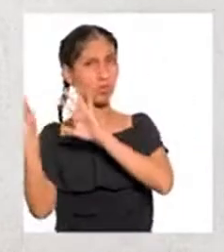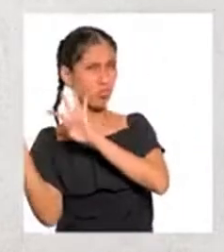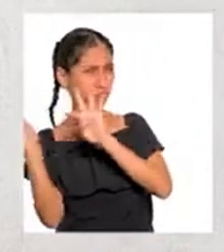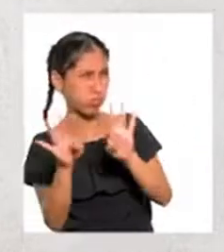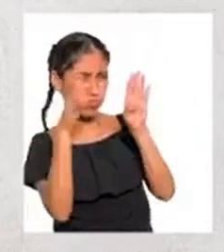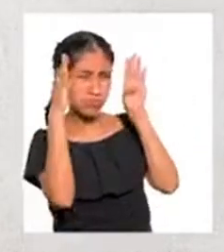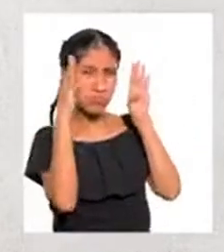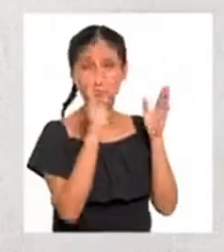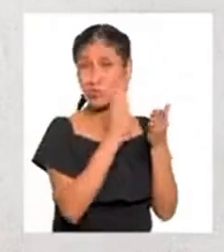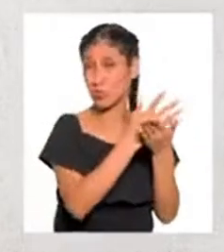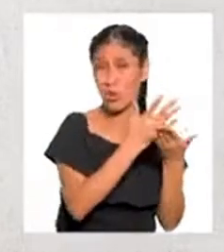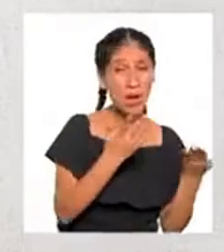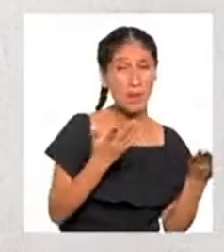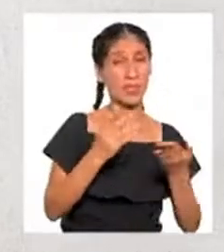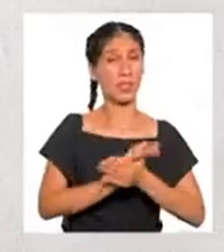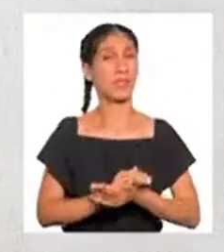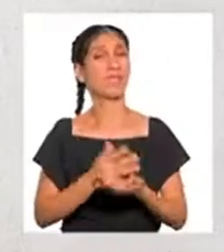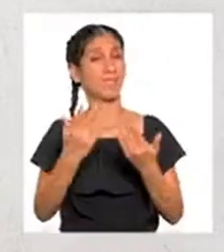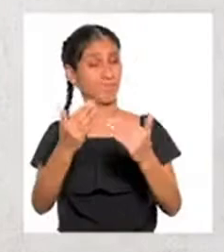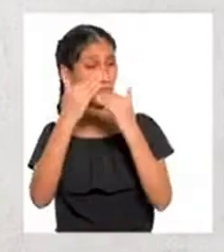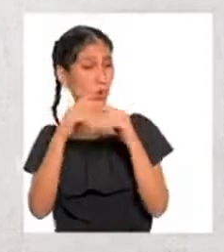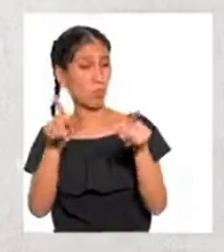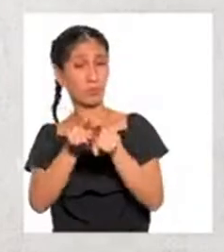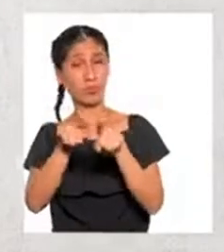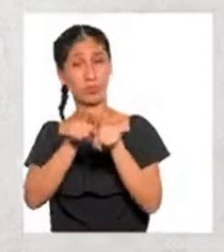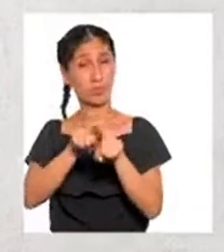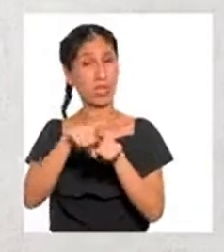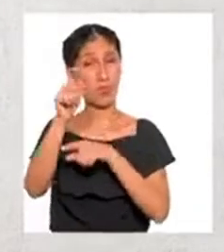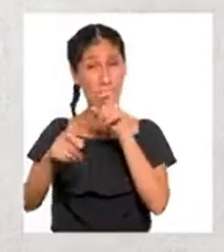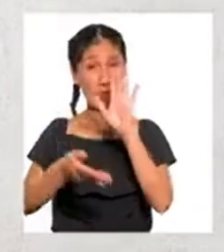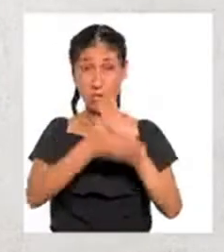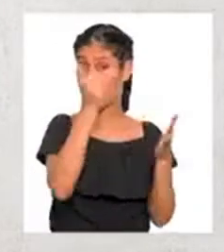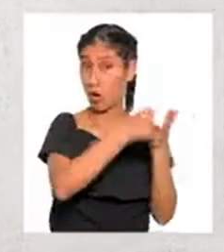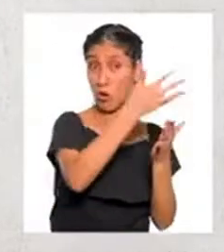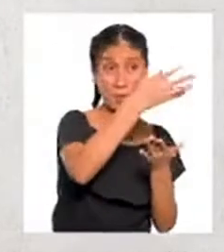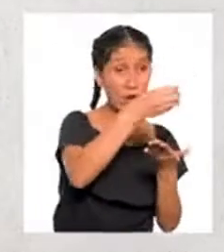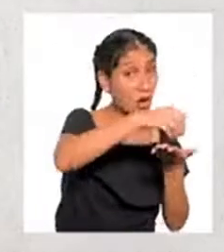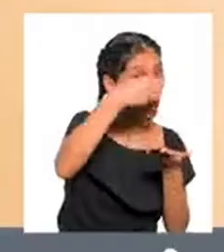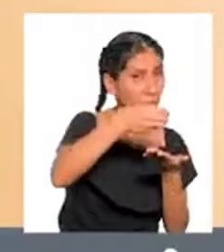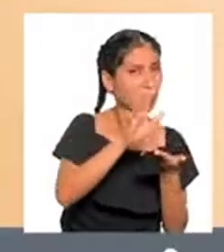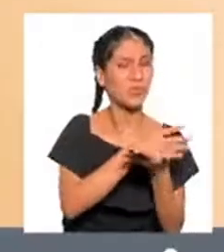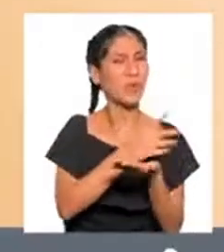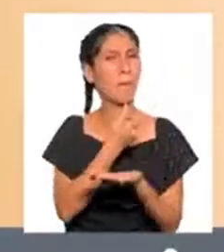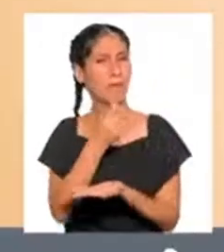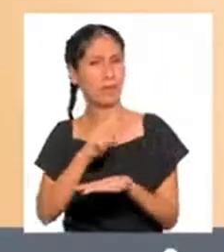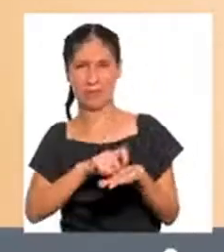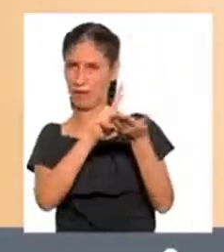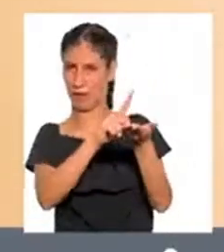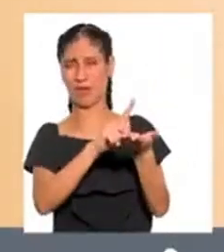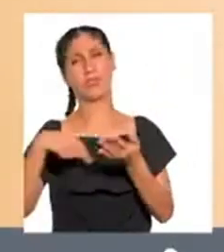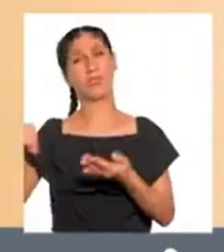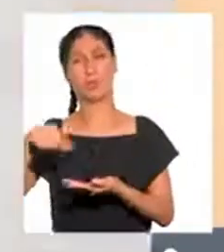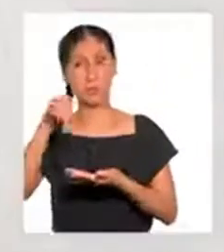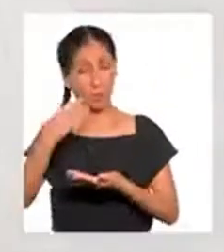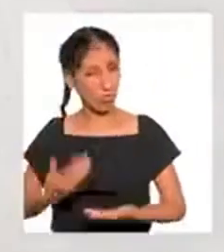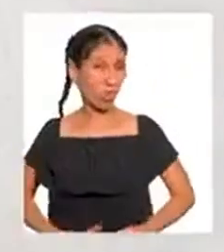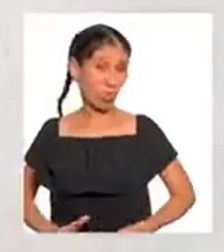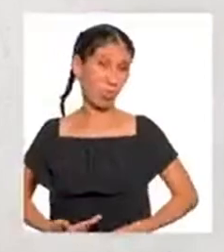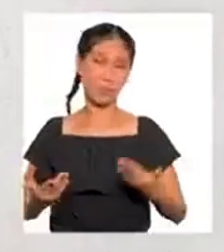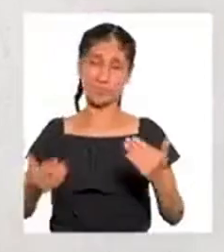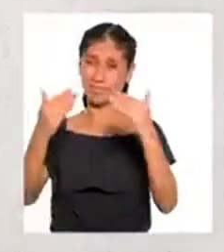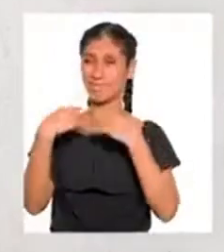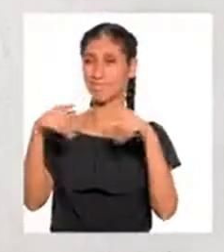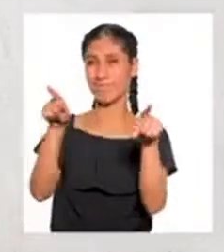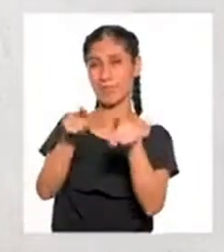necesidades básicas de la población, como la alimentación, por ejemplo. Además de la crisis en la que se encontraba el